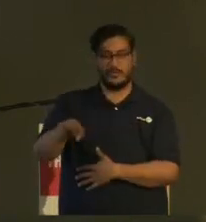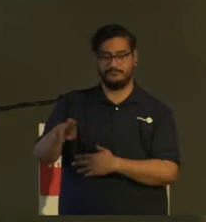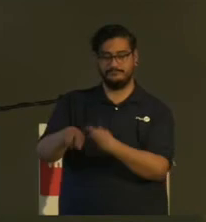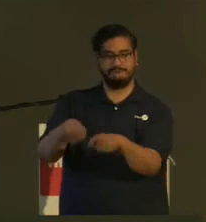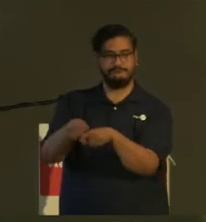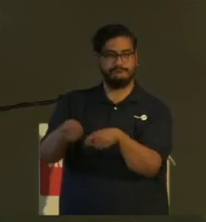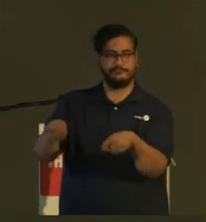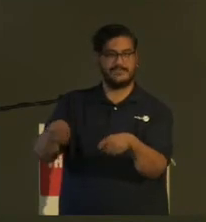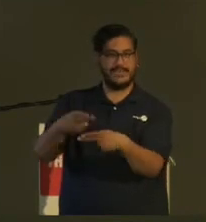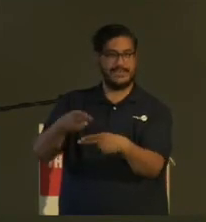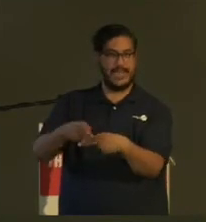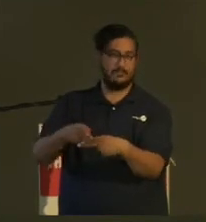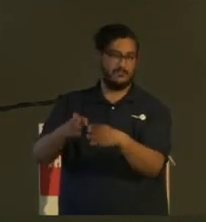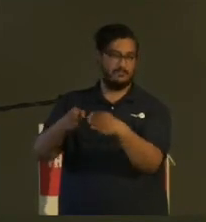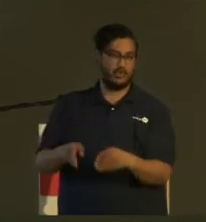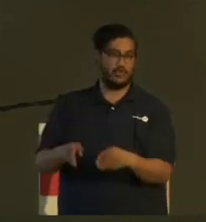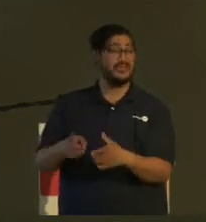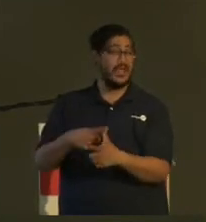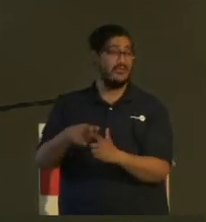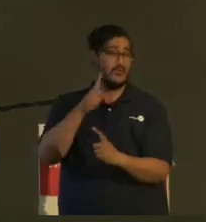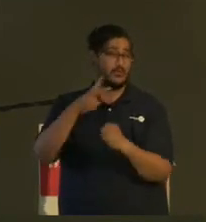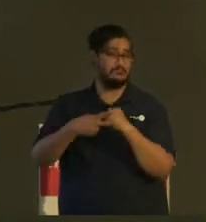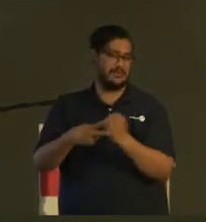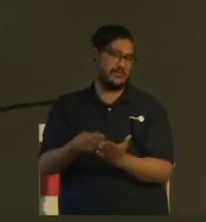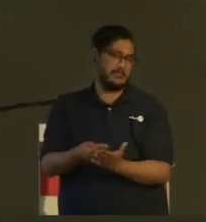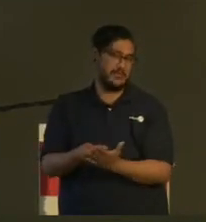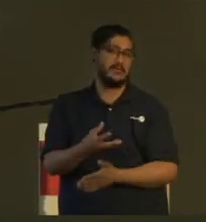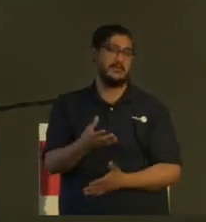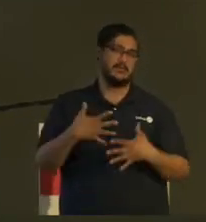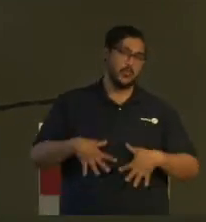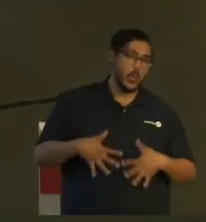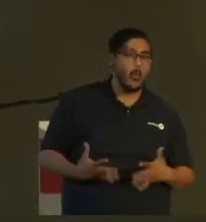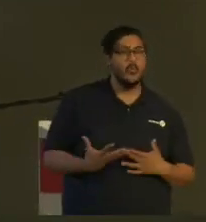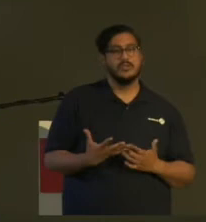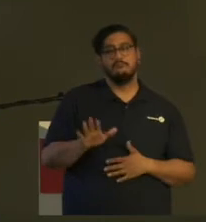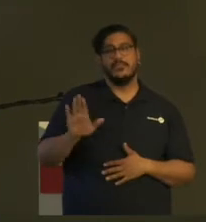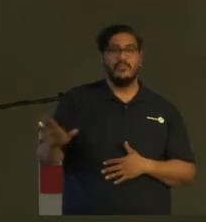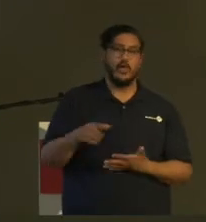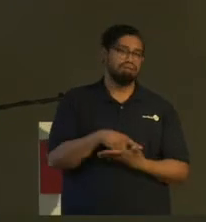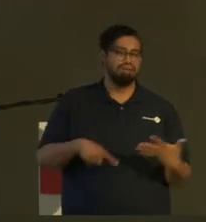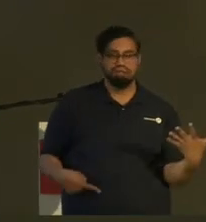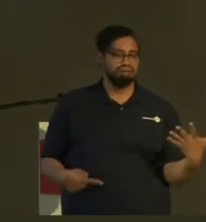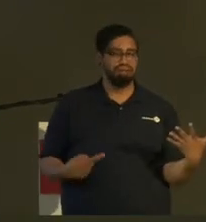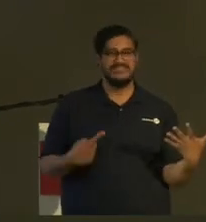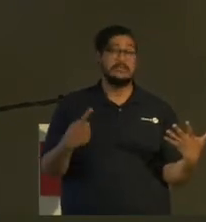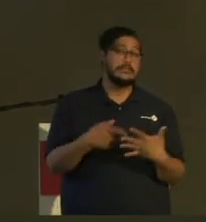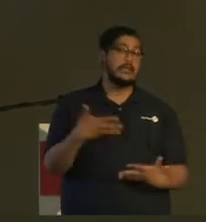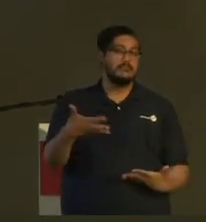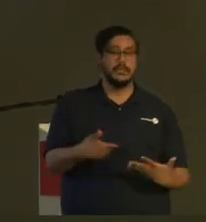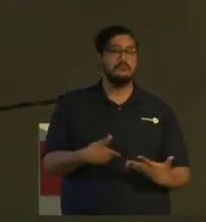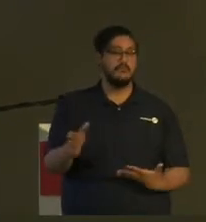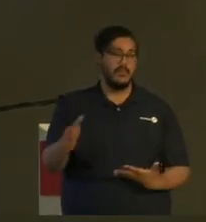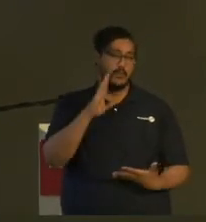enfermo y allí guardo el dinero, la ropa y las golosinas que, de vez en cuando, permito que les